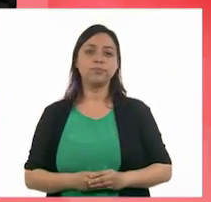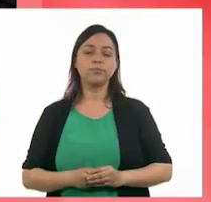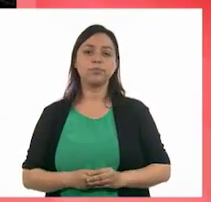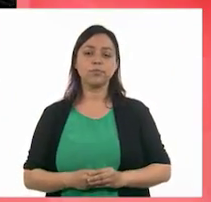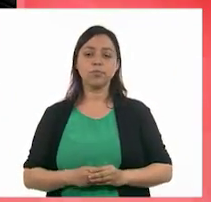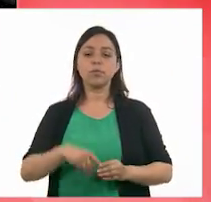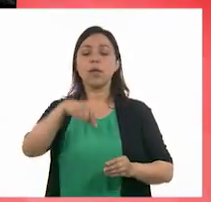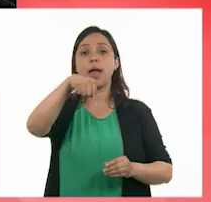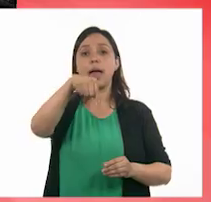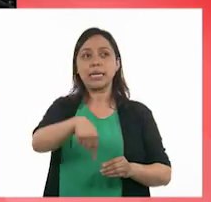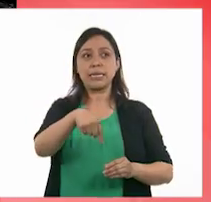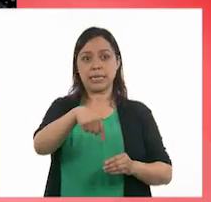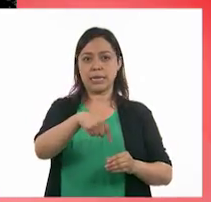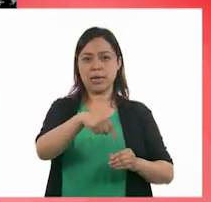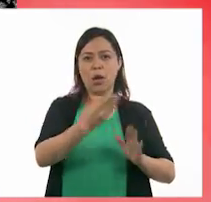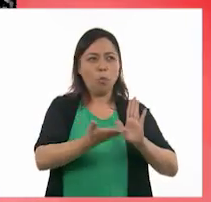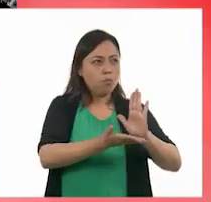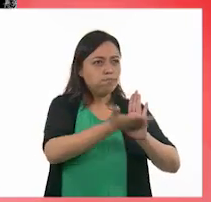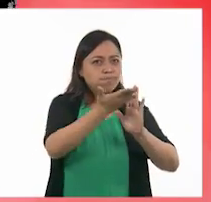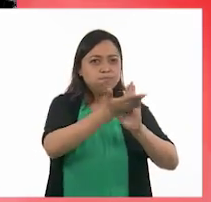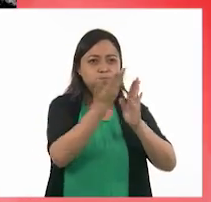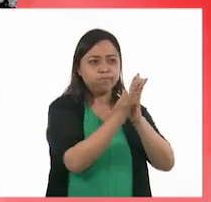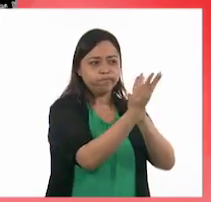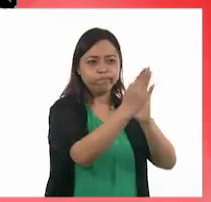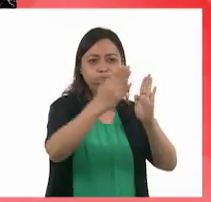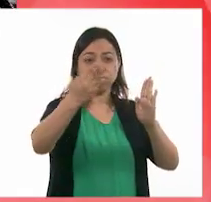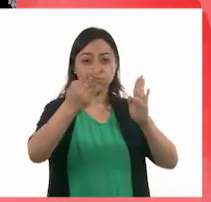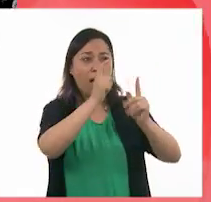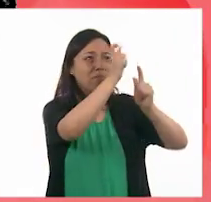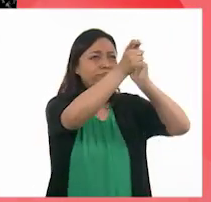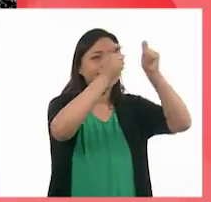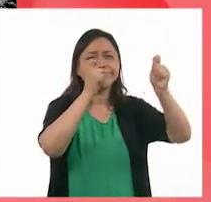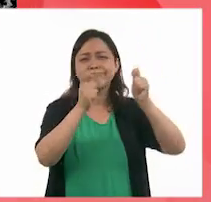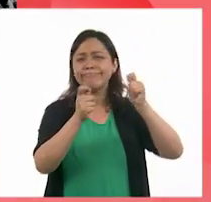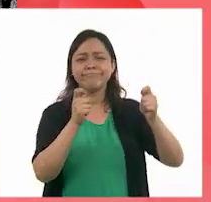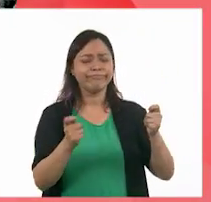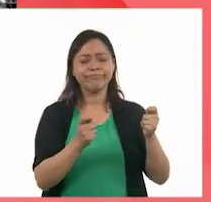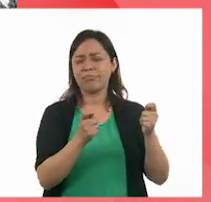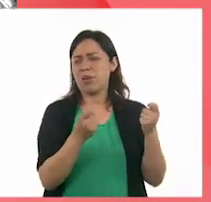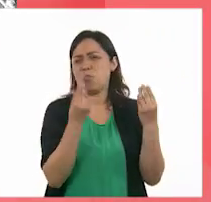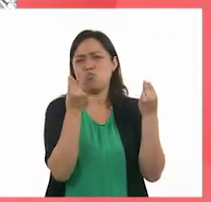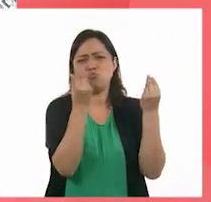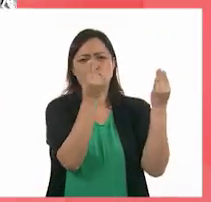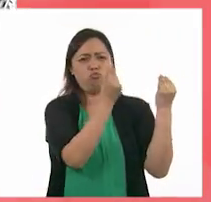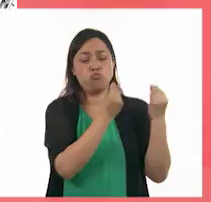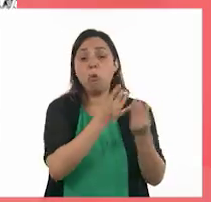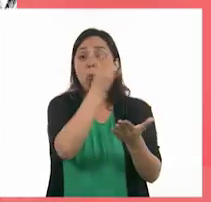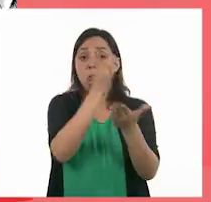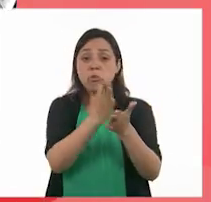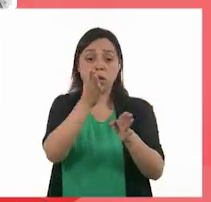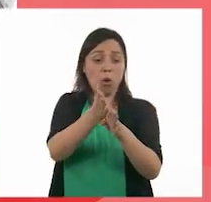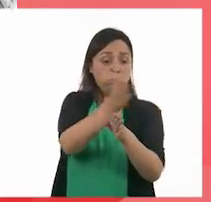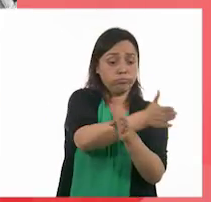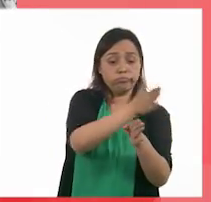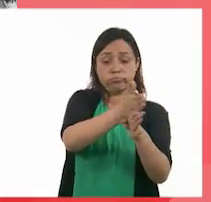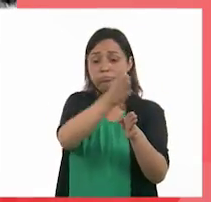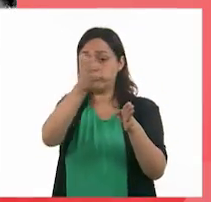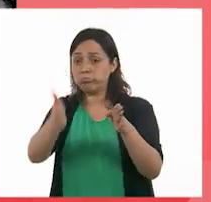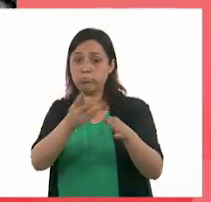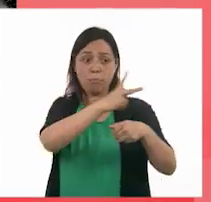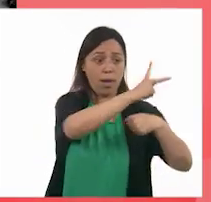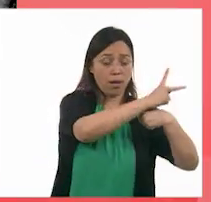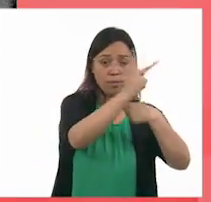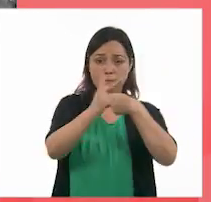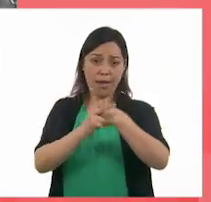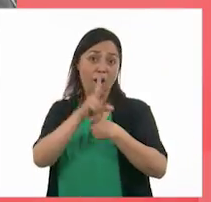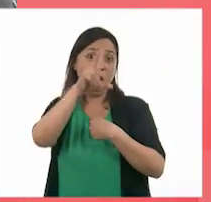este muro, ¿sí?, dice muchas cosas, pues. No es nomás la división entre ambos países, sino es la división de